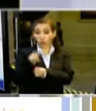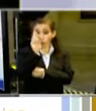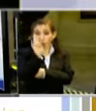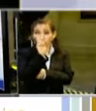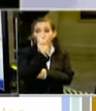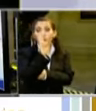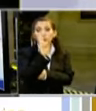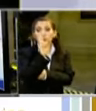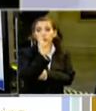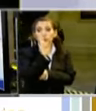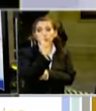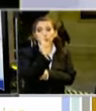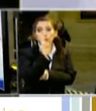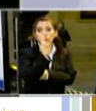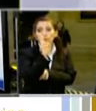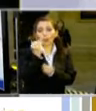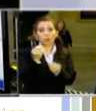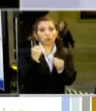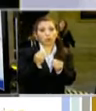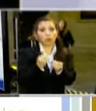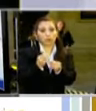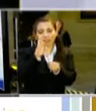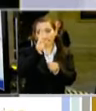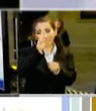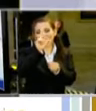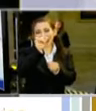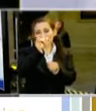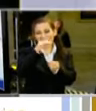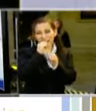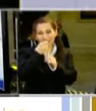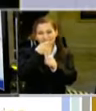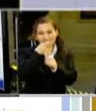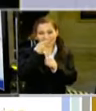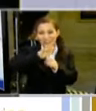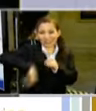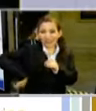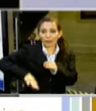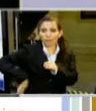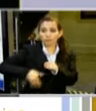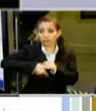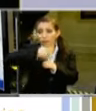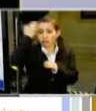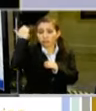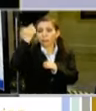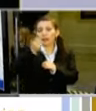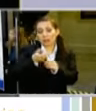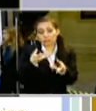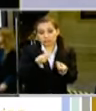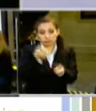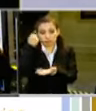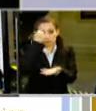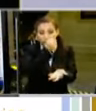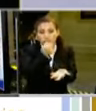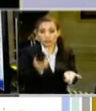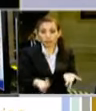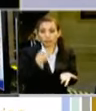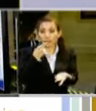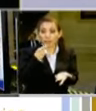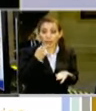que, con mucha razón, Laura comentaba en cuanto a no sabemos en qué se gasta ese presupuesto. Y hablando